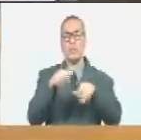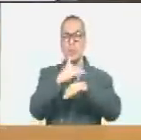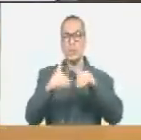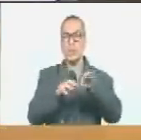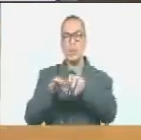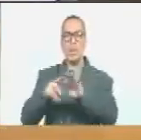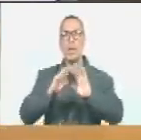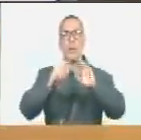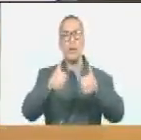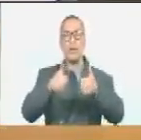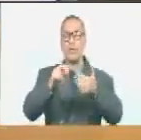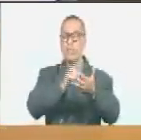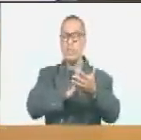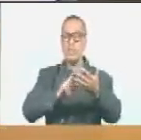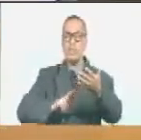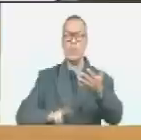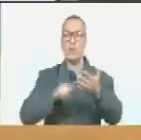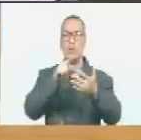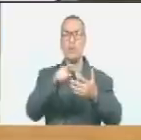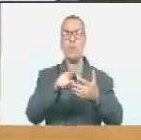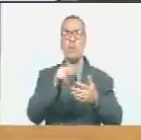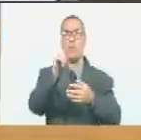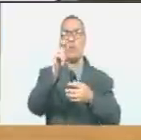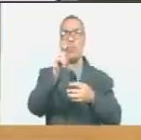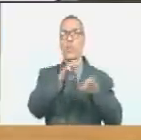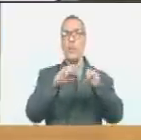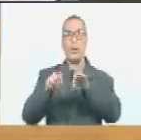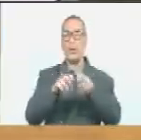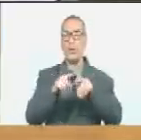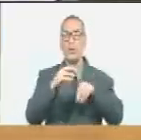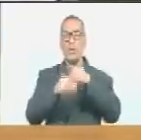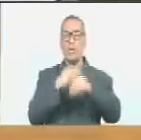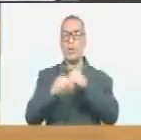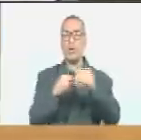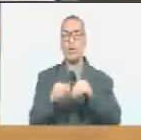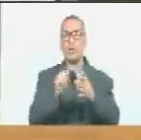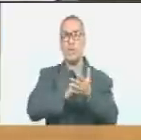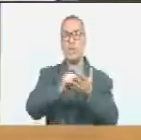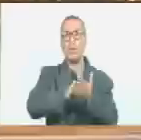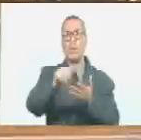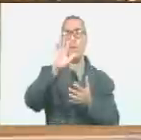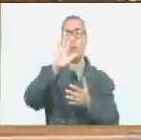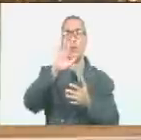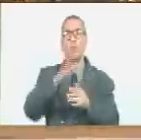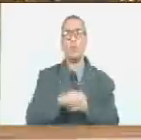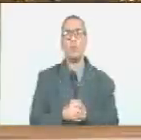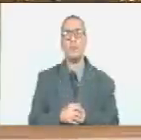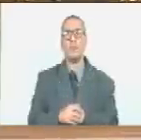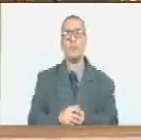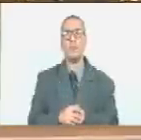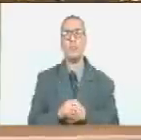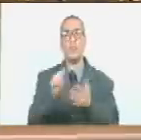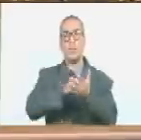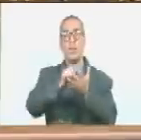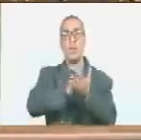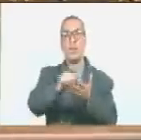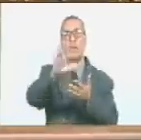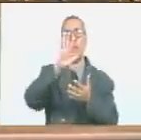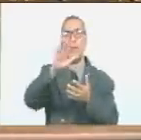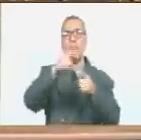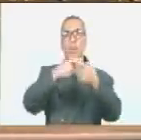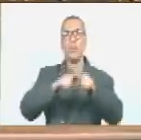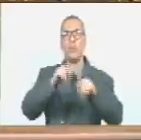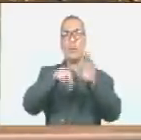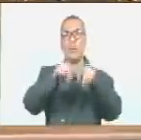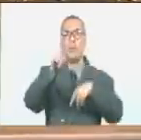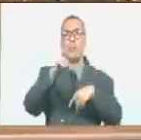secretaria, inicie la lectura en la nueva redacción propuesta del artículo quinto. Artículo quinto, numeral